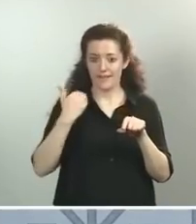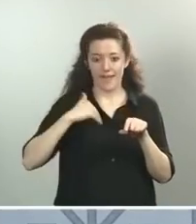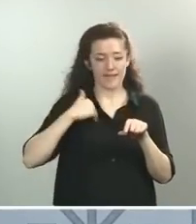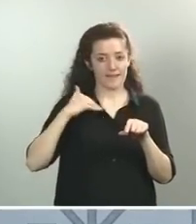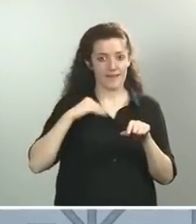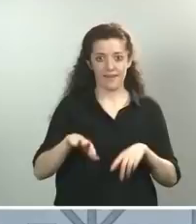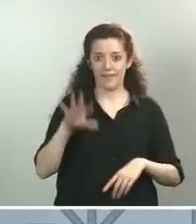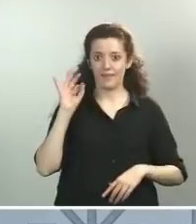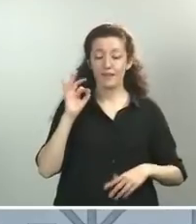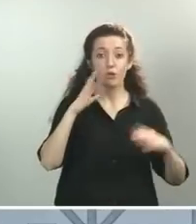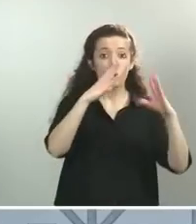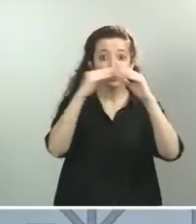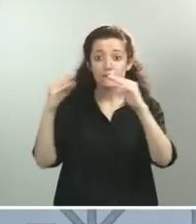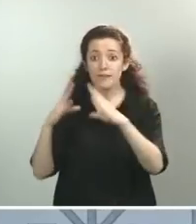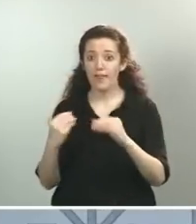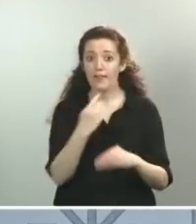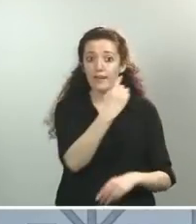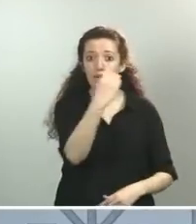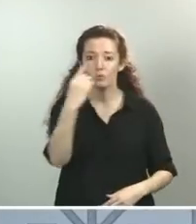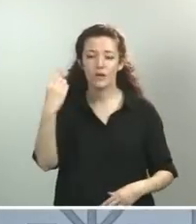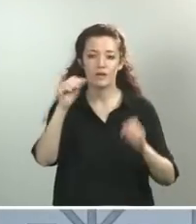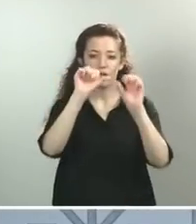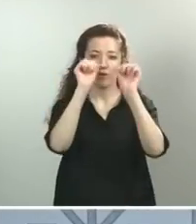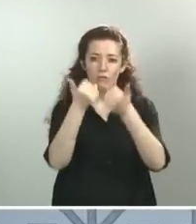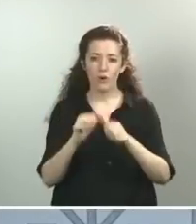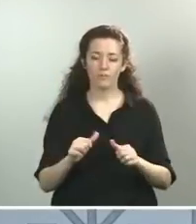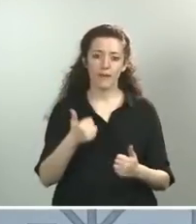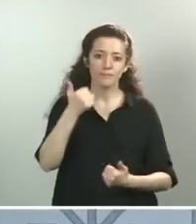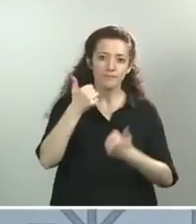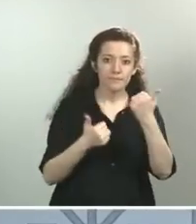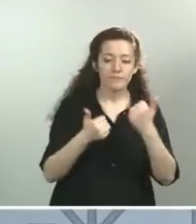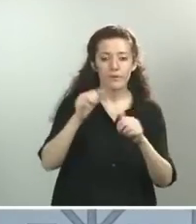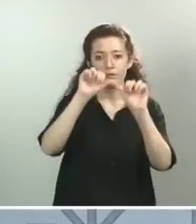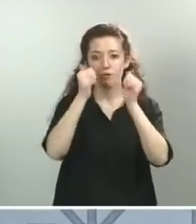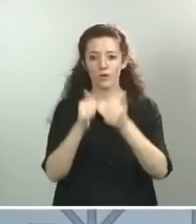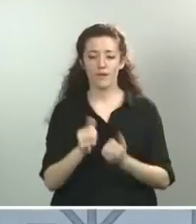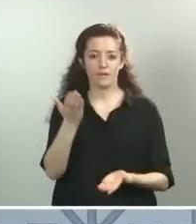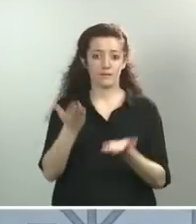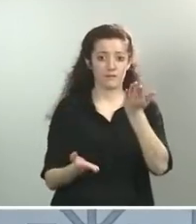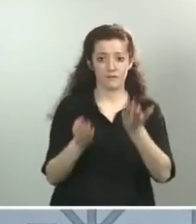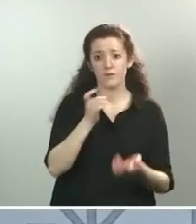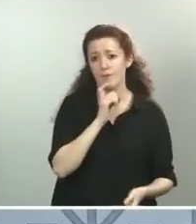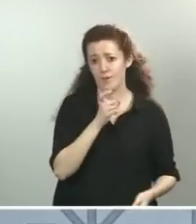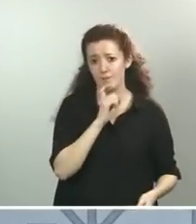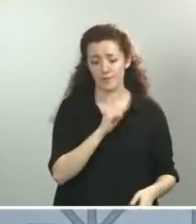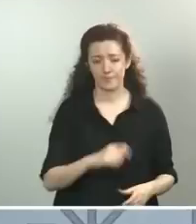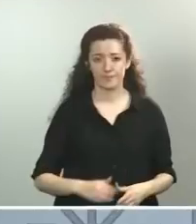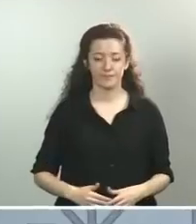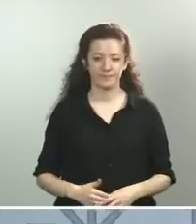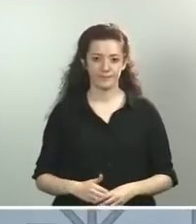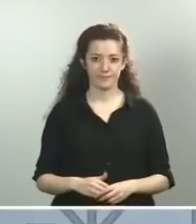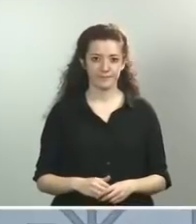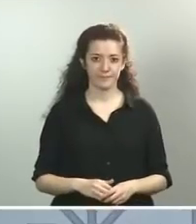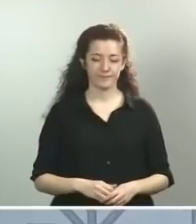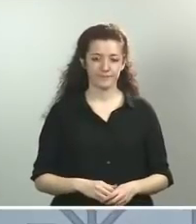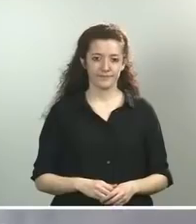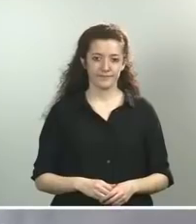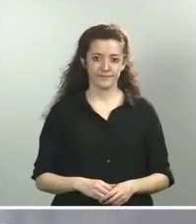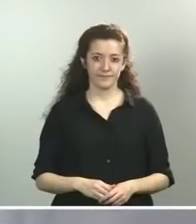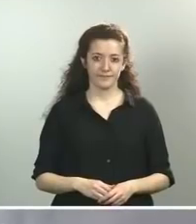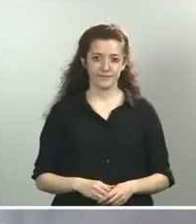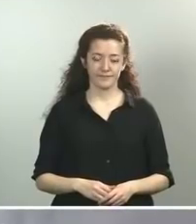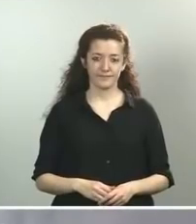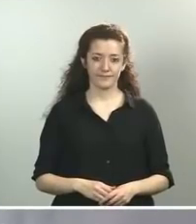de que forma, de que forma se evalúa. e esta evaluación teña que ser